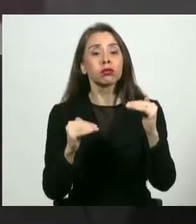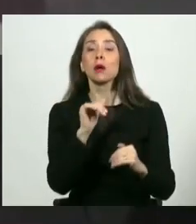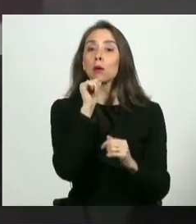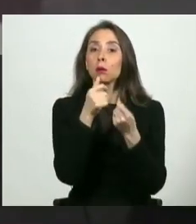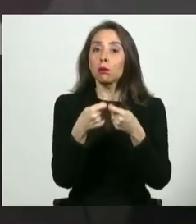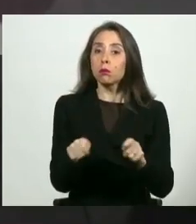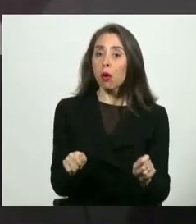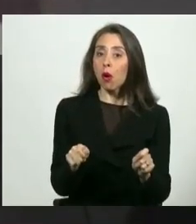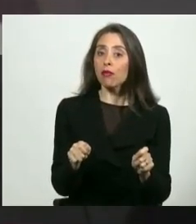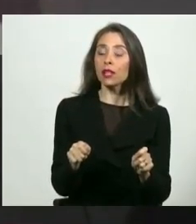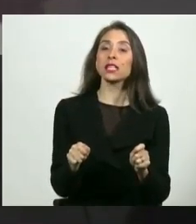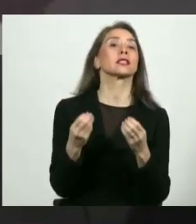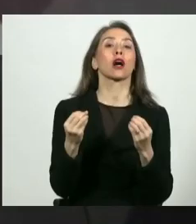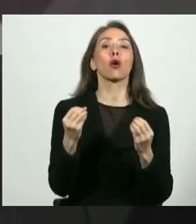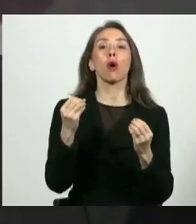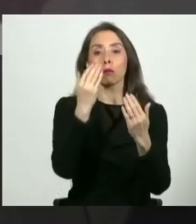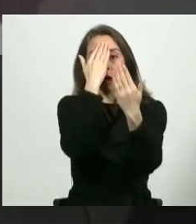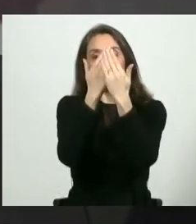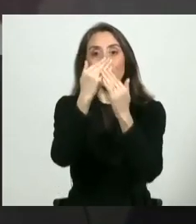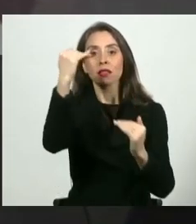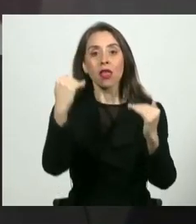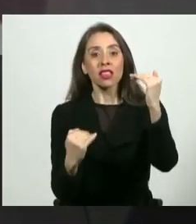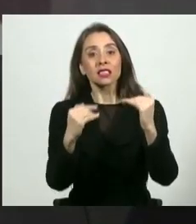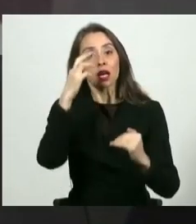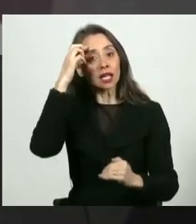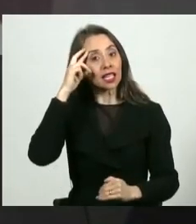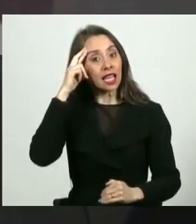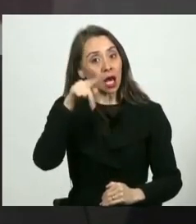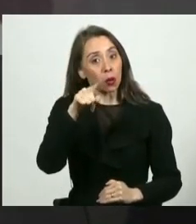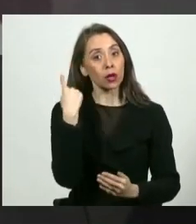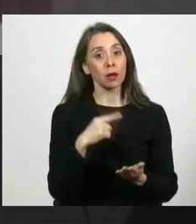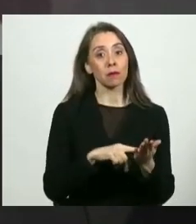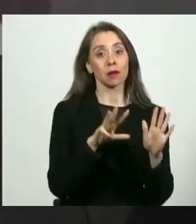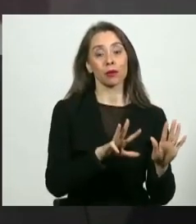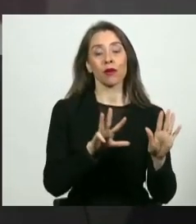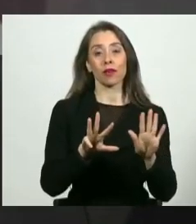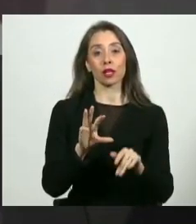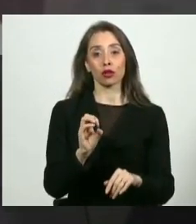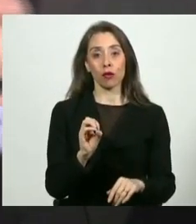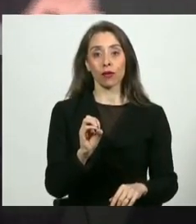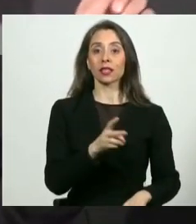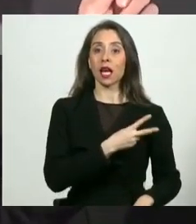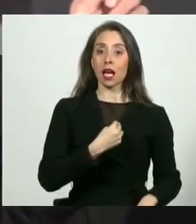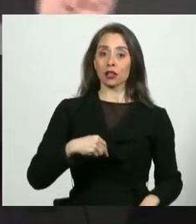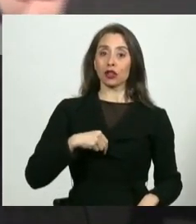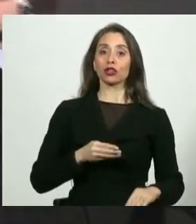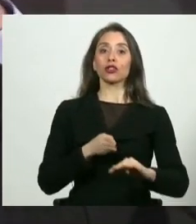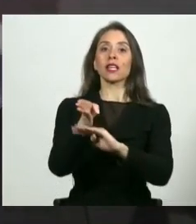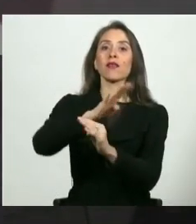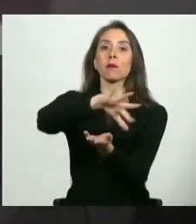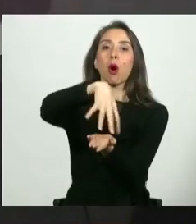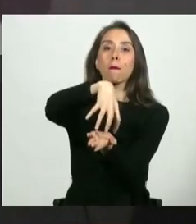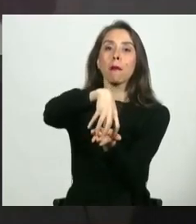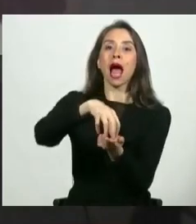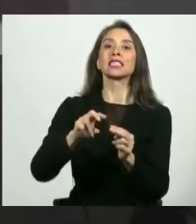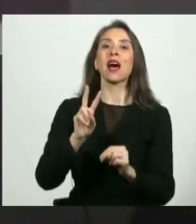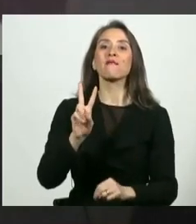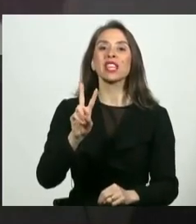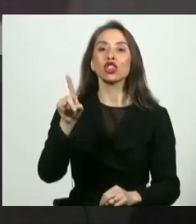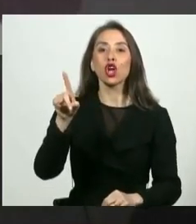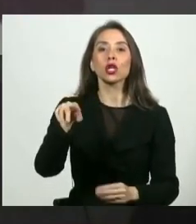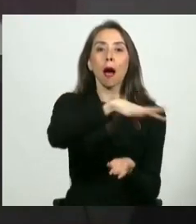pobreza, ¿cómo derrotar la desigualdad? Recordarles solamente que el año 1990, si nosotros salíamos a la Plaza Victoria, aquí en la